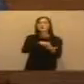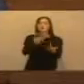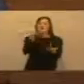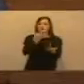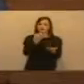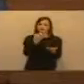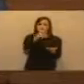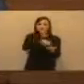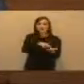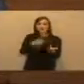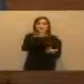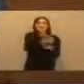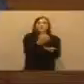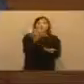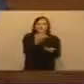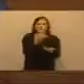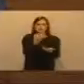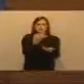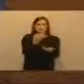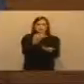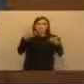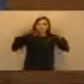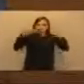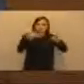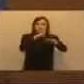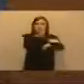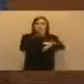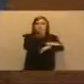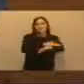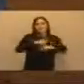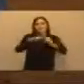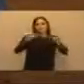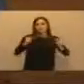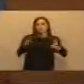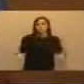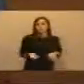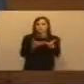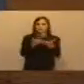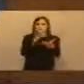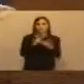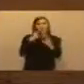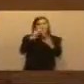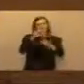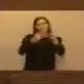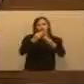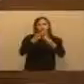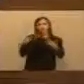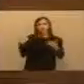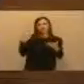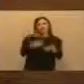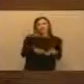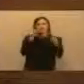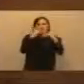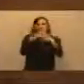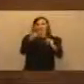es la mayor implicación posible del Gobierno de Asturias, que creemos que en algunas ocasiones no se han hecho los esfuerzos suficientes. También